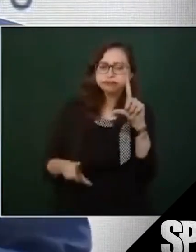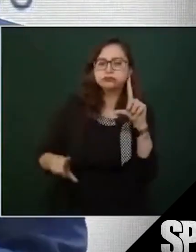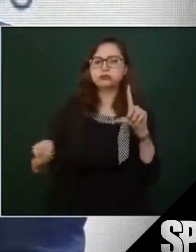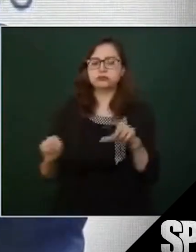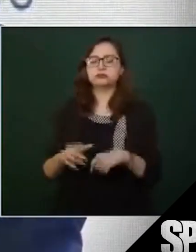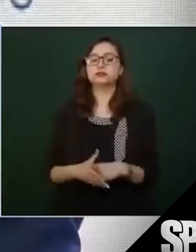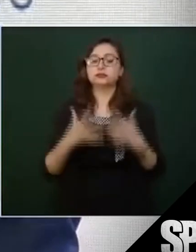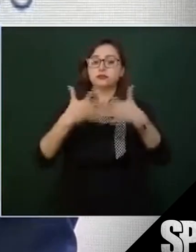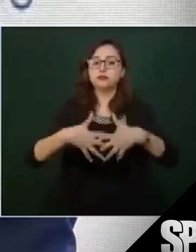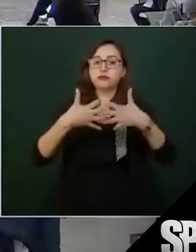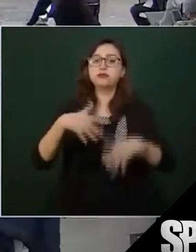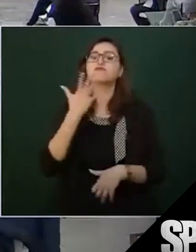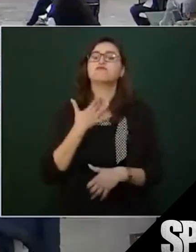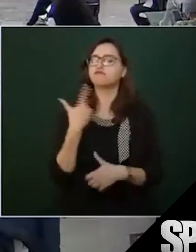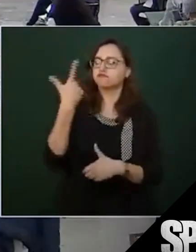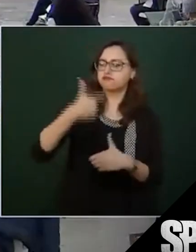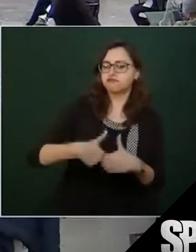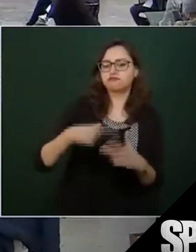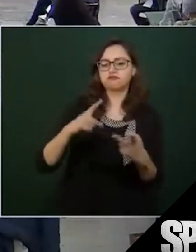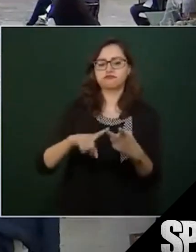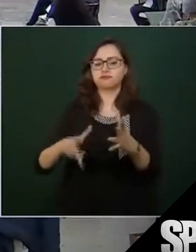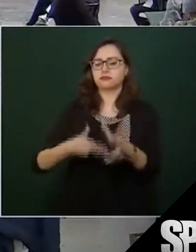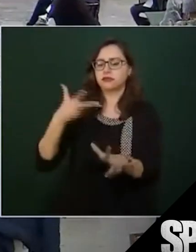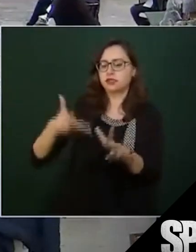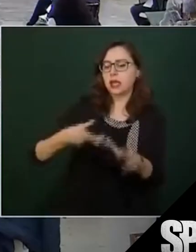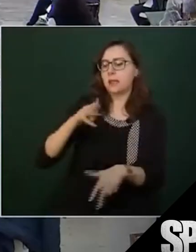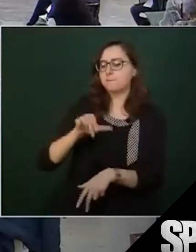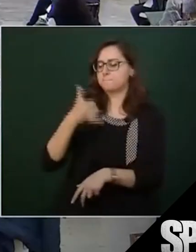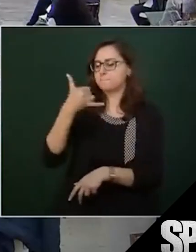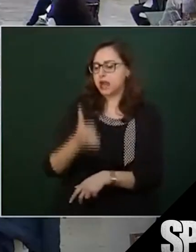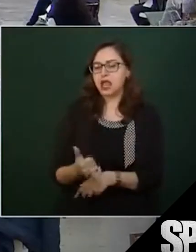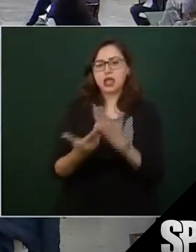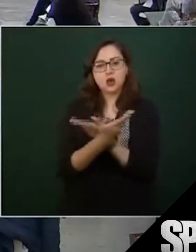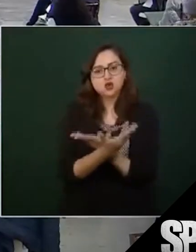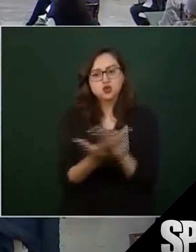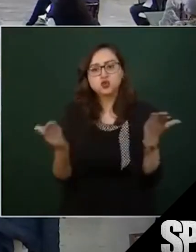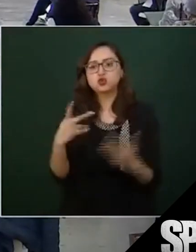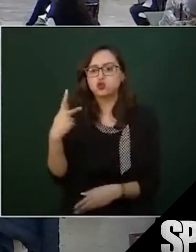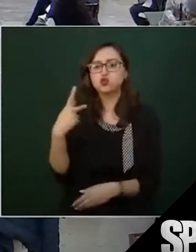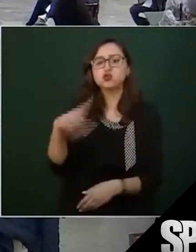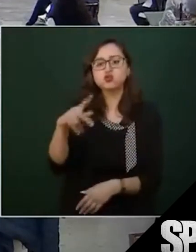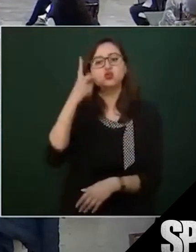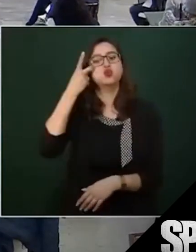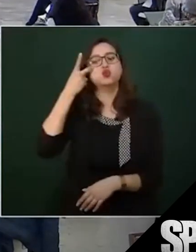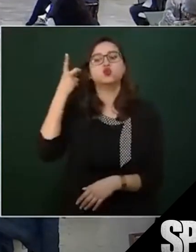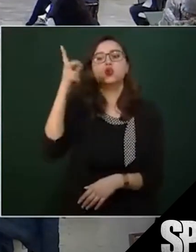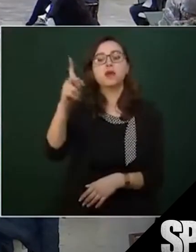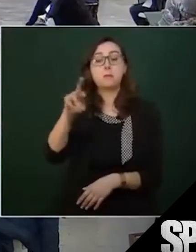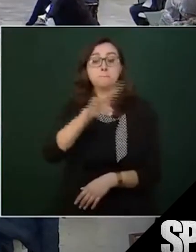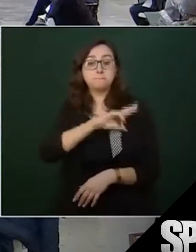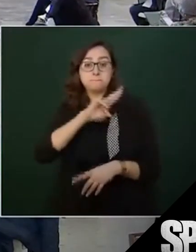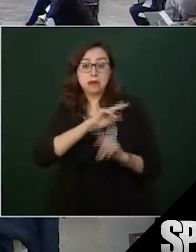el Tren Maya de la nación, es decir, del pueblo de México, no de